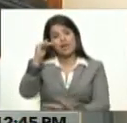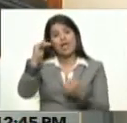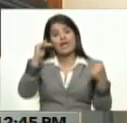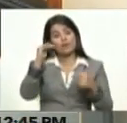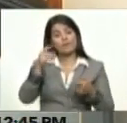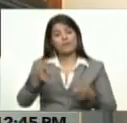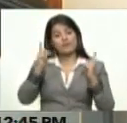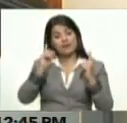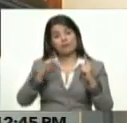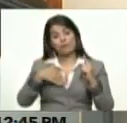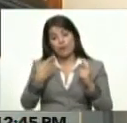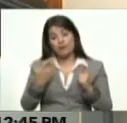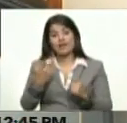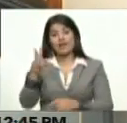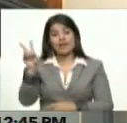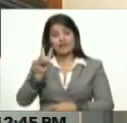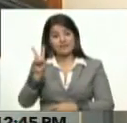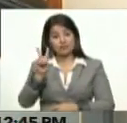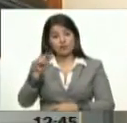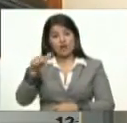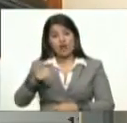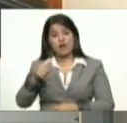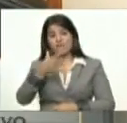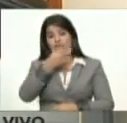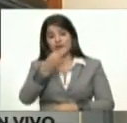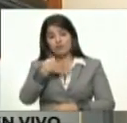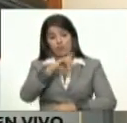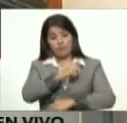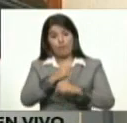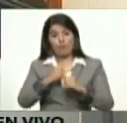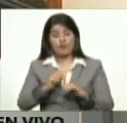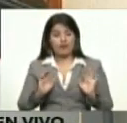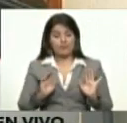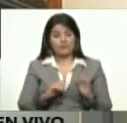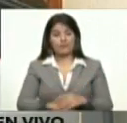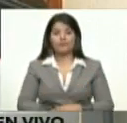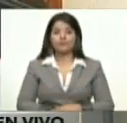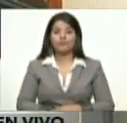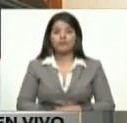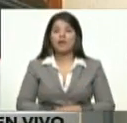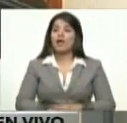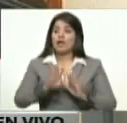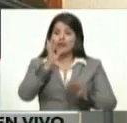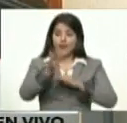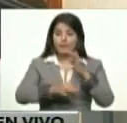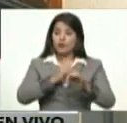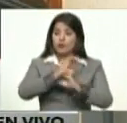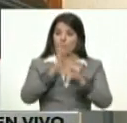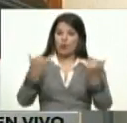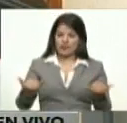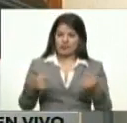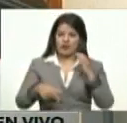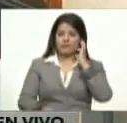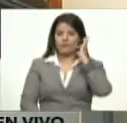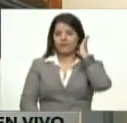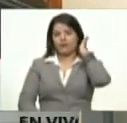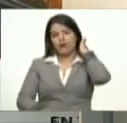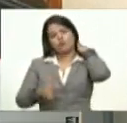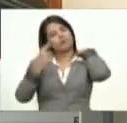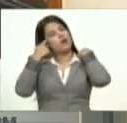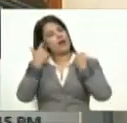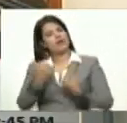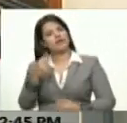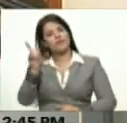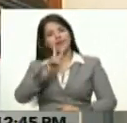viene a darle al Estado revolucionario un gran potencial. Mucho más aún, y esto hay que explicarlo en este momento, cuando